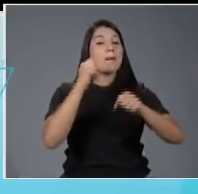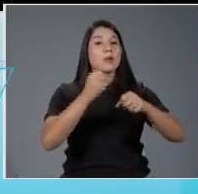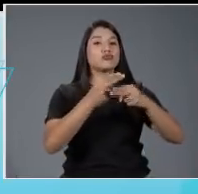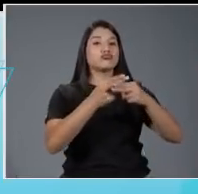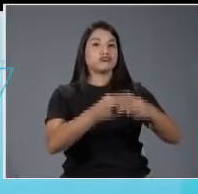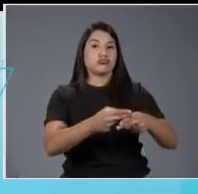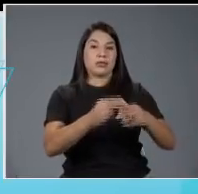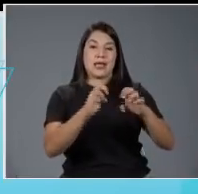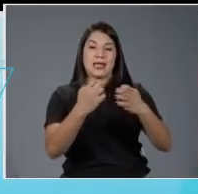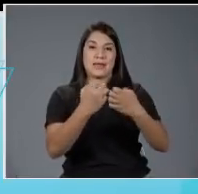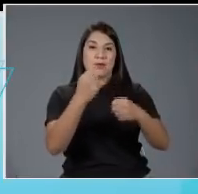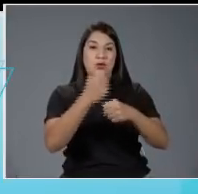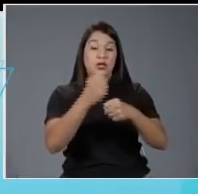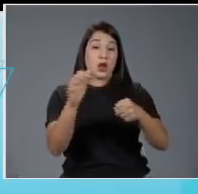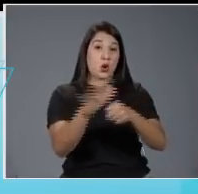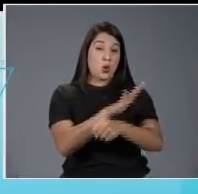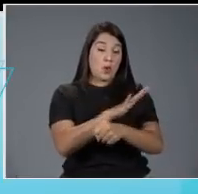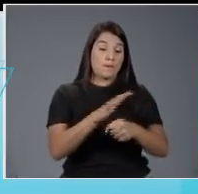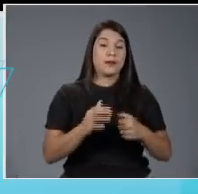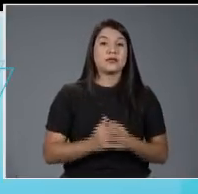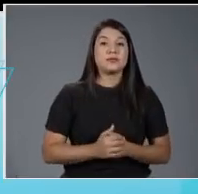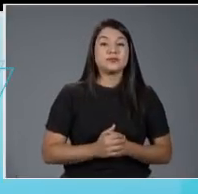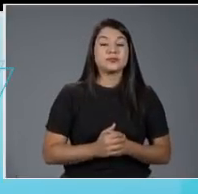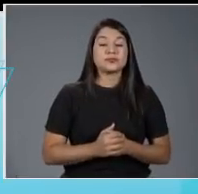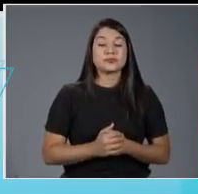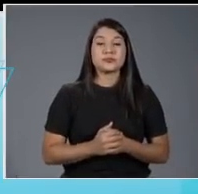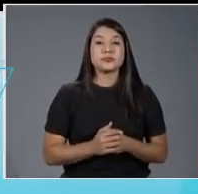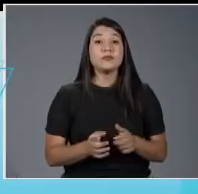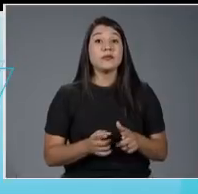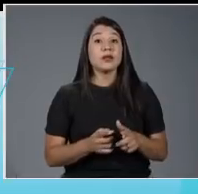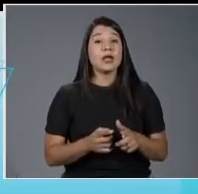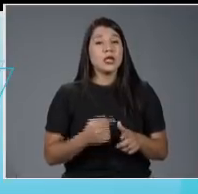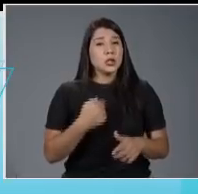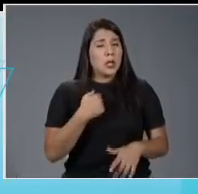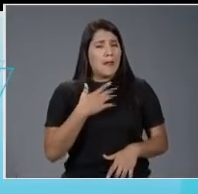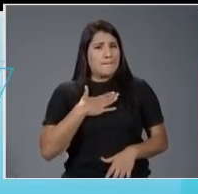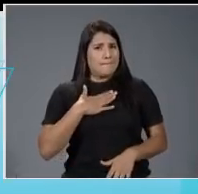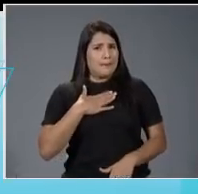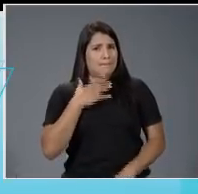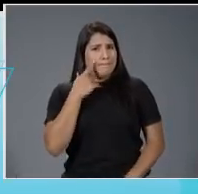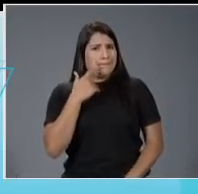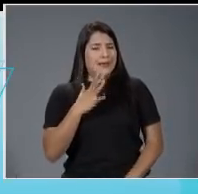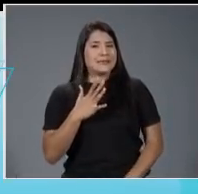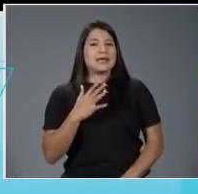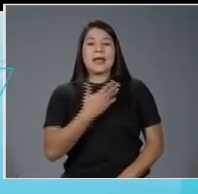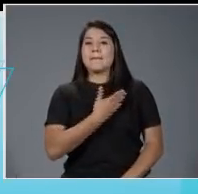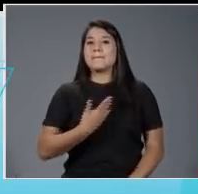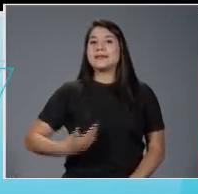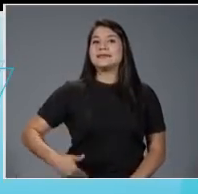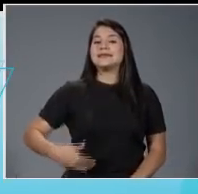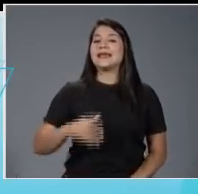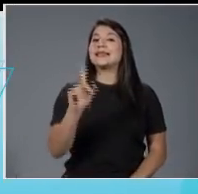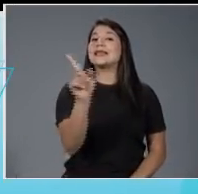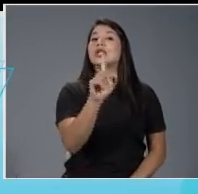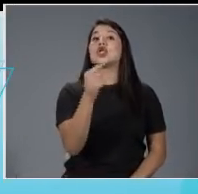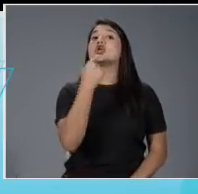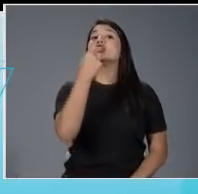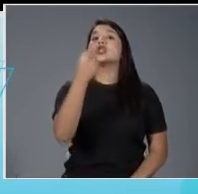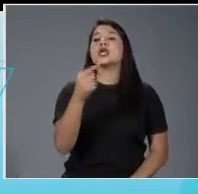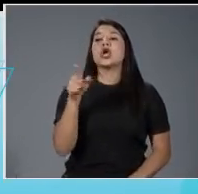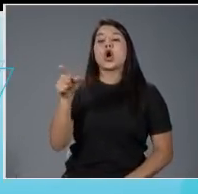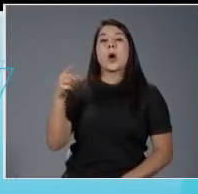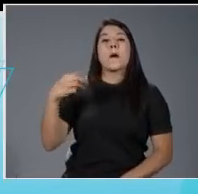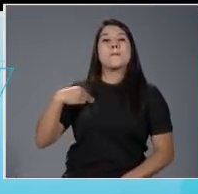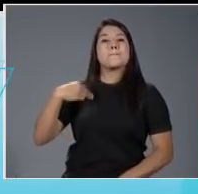mejor estira y encoge. Porque lo que me dio la impresión, el presidente no dijo que los ministros iban a nombrar